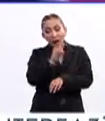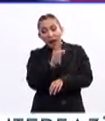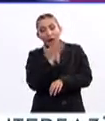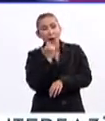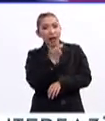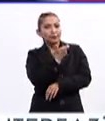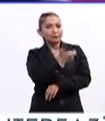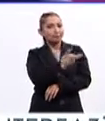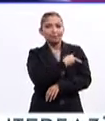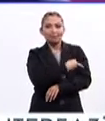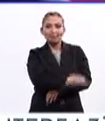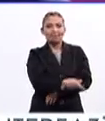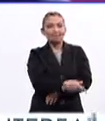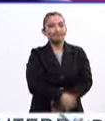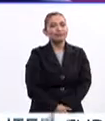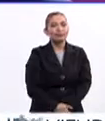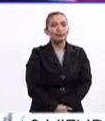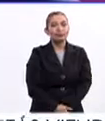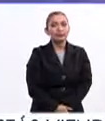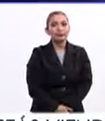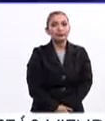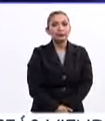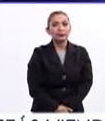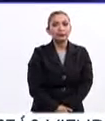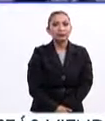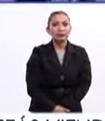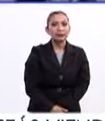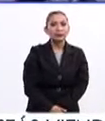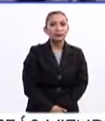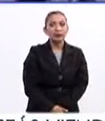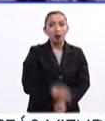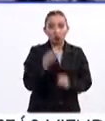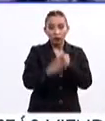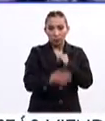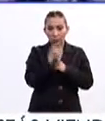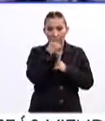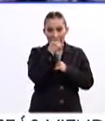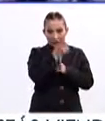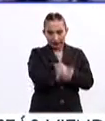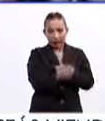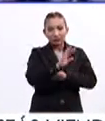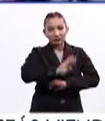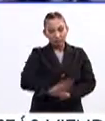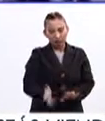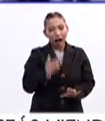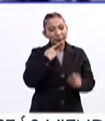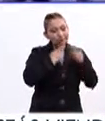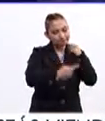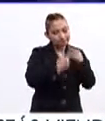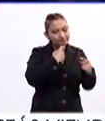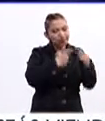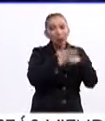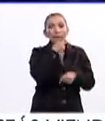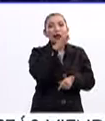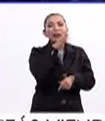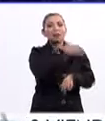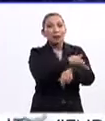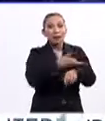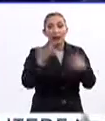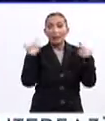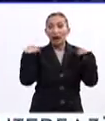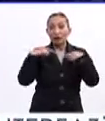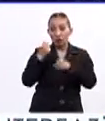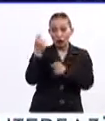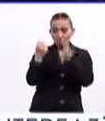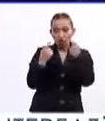escasos recursos económicos. Por último, dijo que ya se ha dialogado con padres de familia y